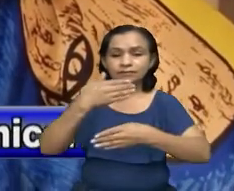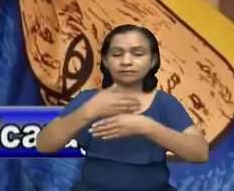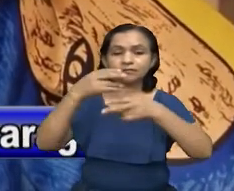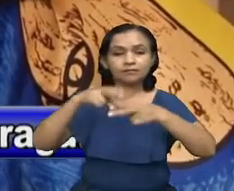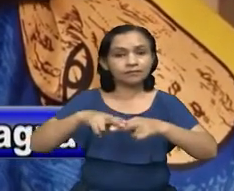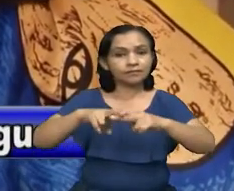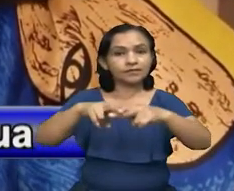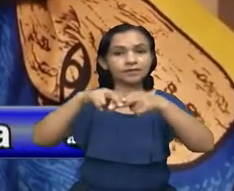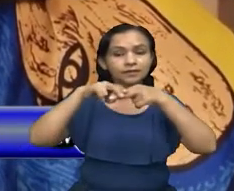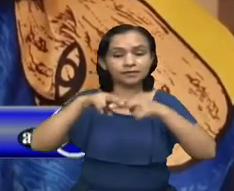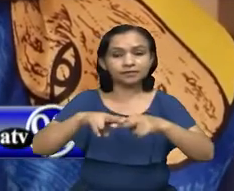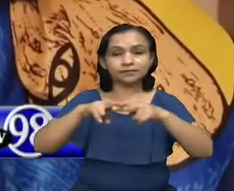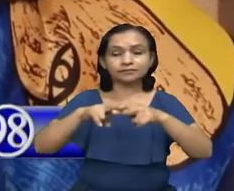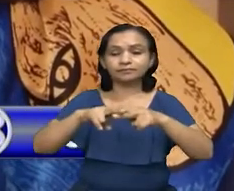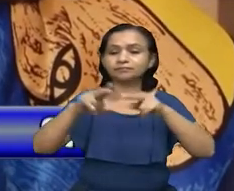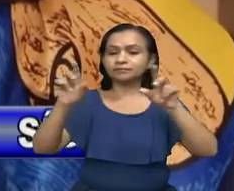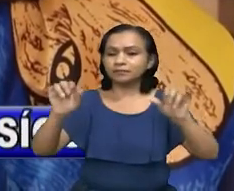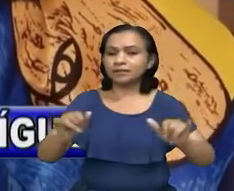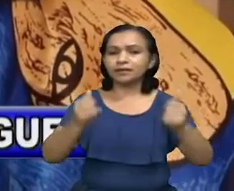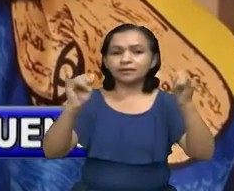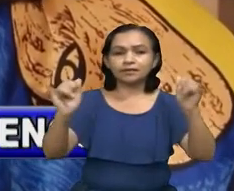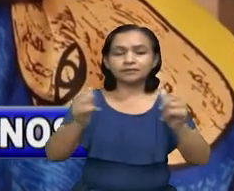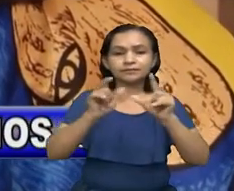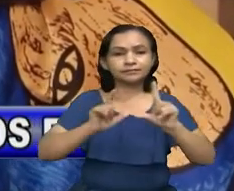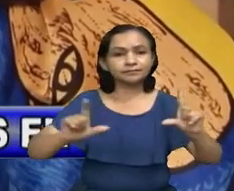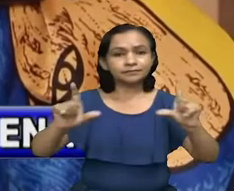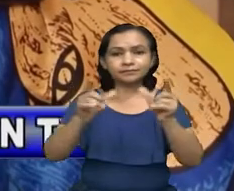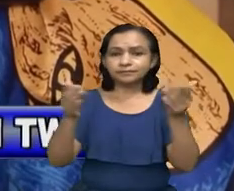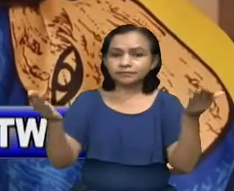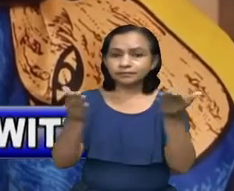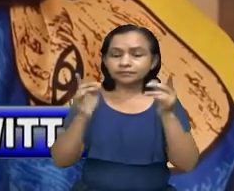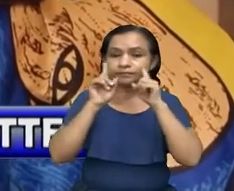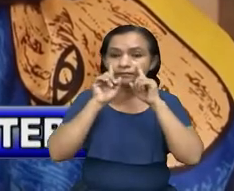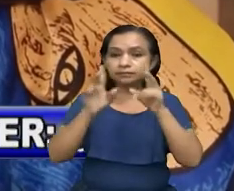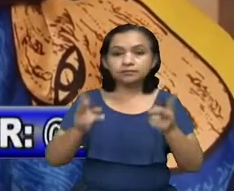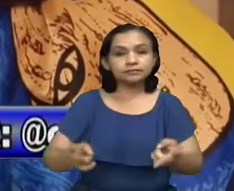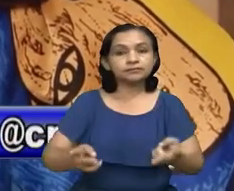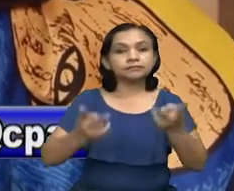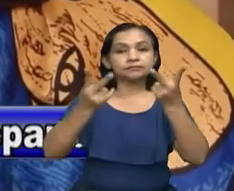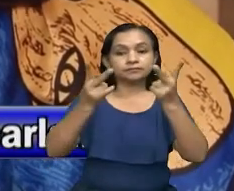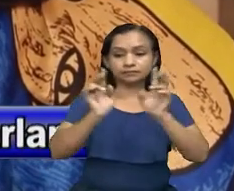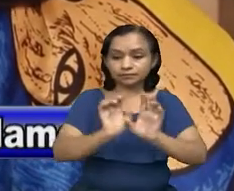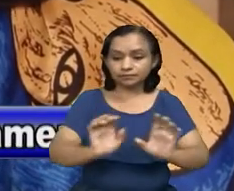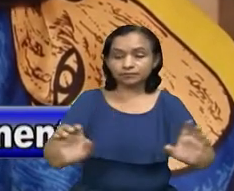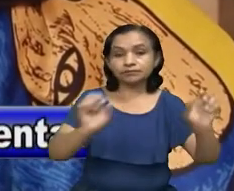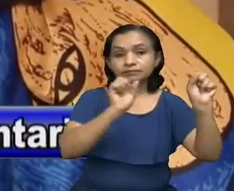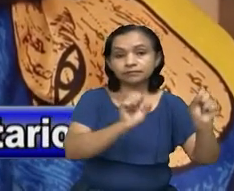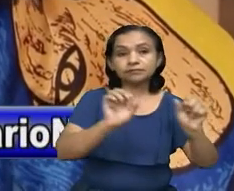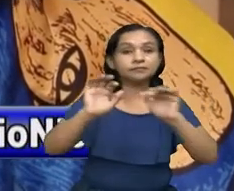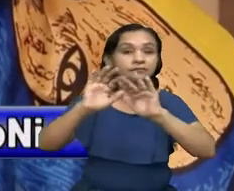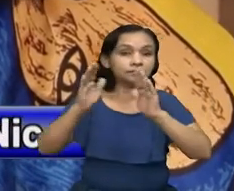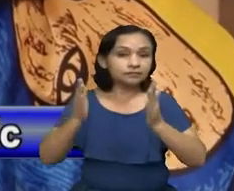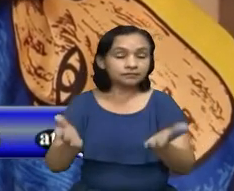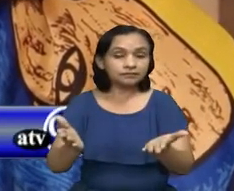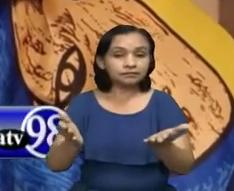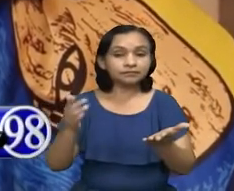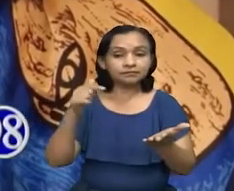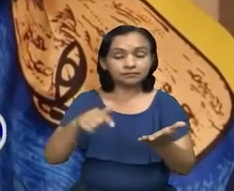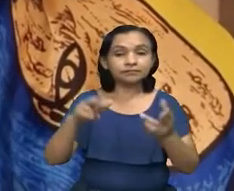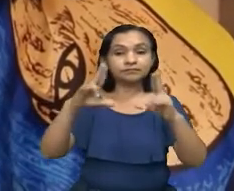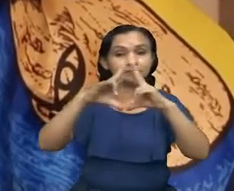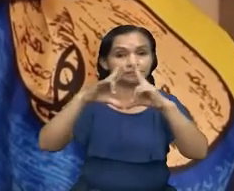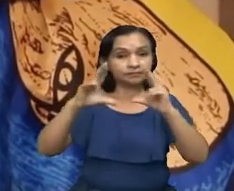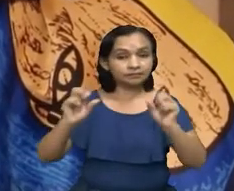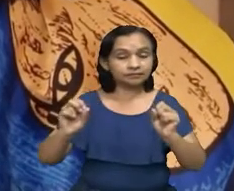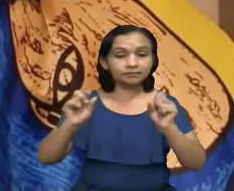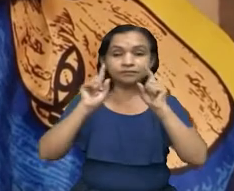parques, los lugares de esparcimiento. ¿Cómo cuida la vida de los niños y las niñas en este país?